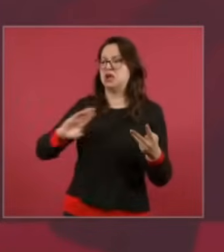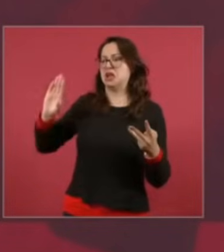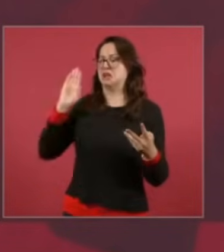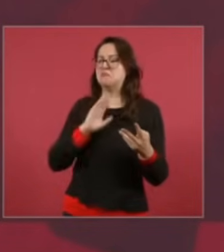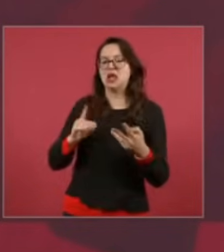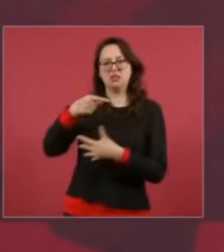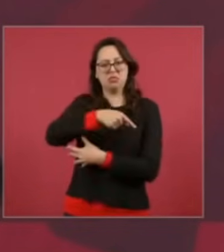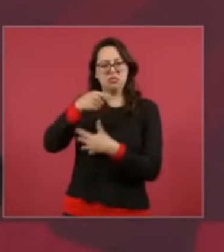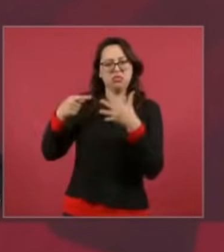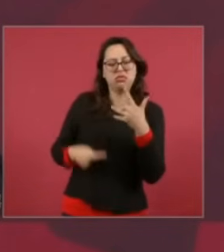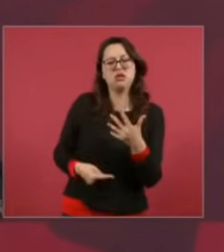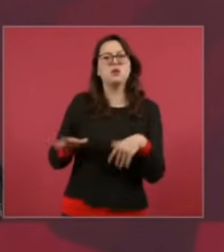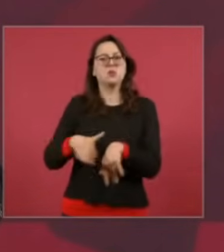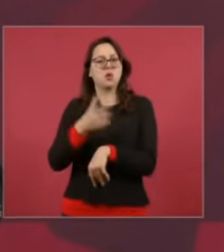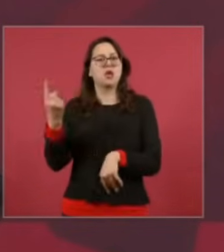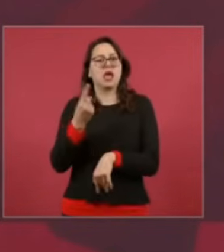de